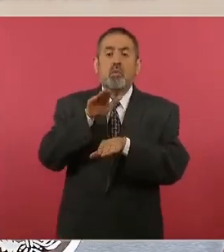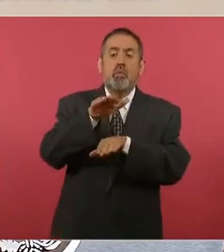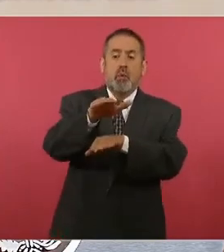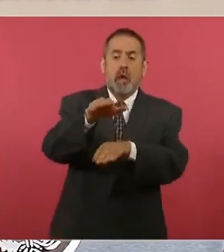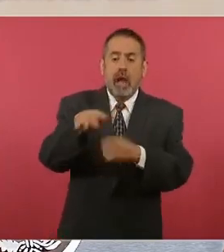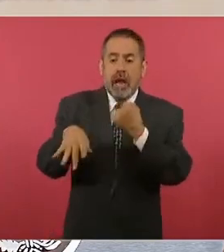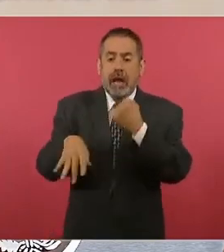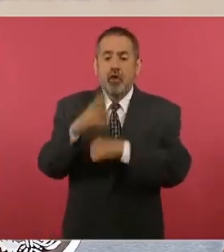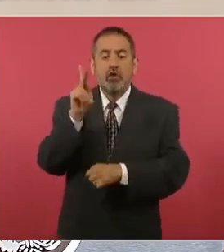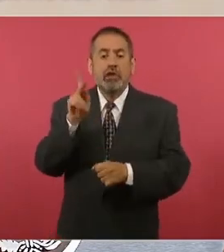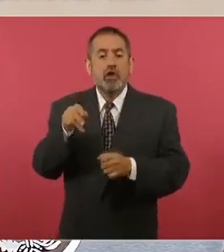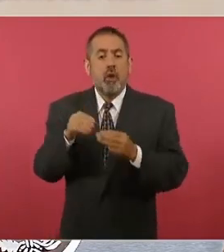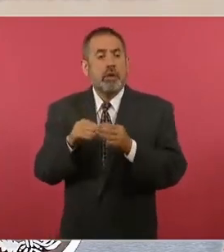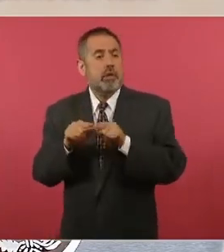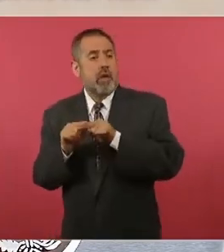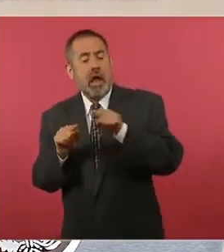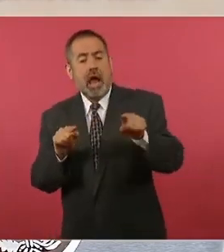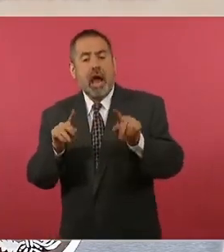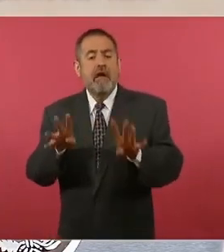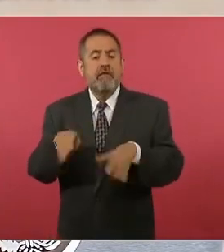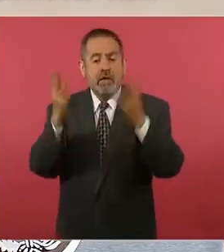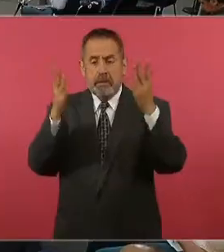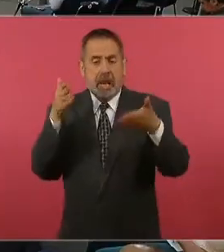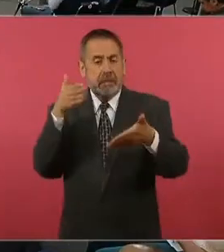al aeropuerto Felipe Ángeles.